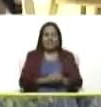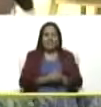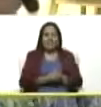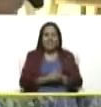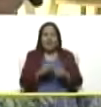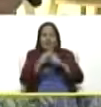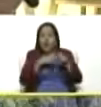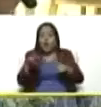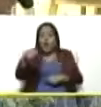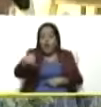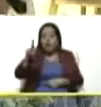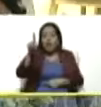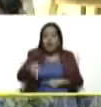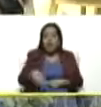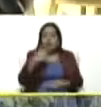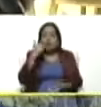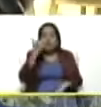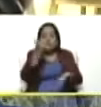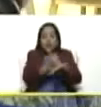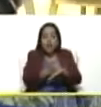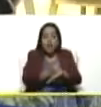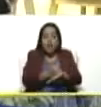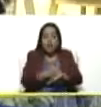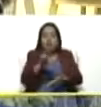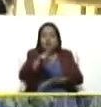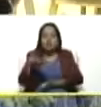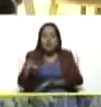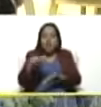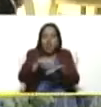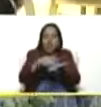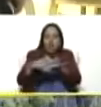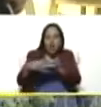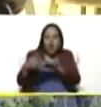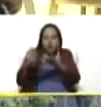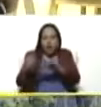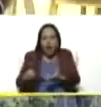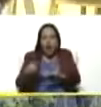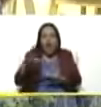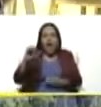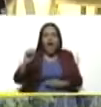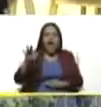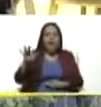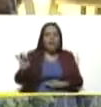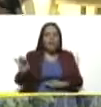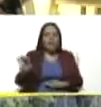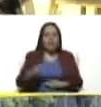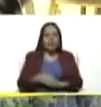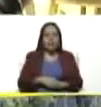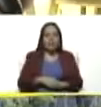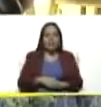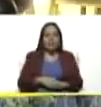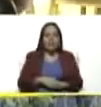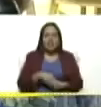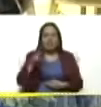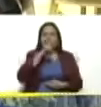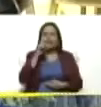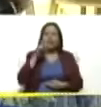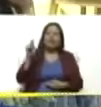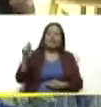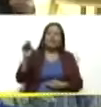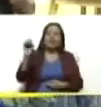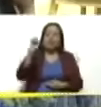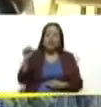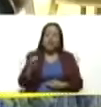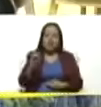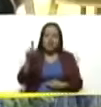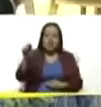pero ellos también certifican a los tostadores, porque el tostado es fundamental. Y se hizo un concurso de tostadores y